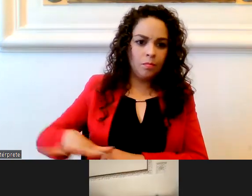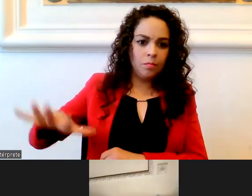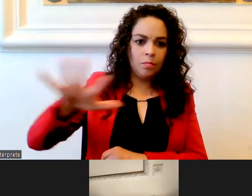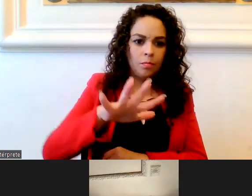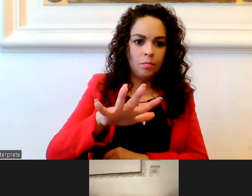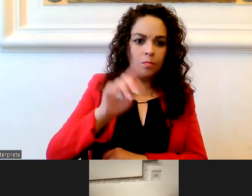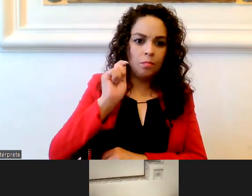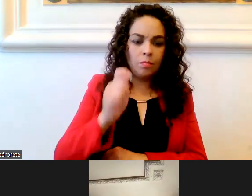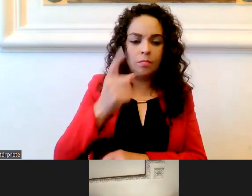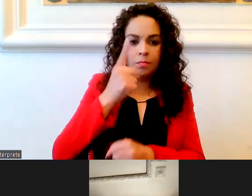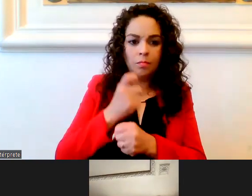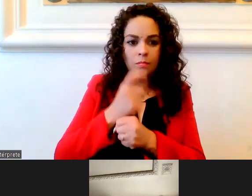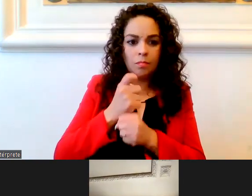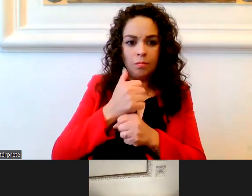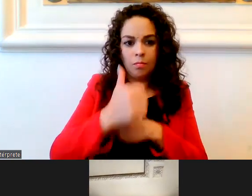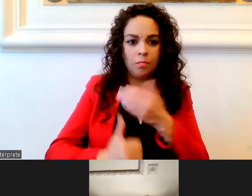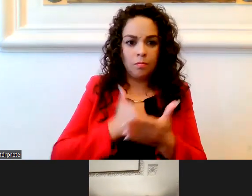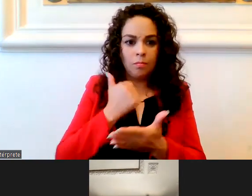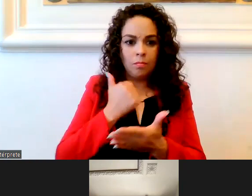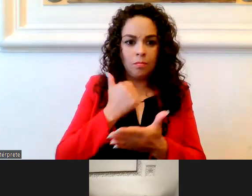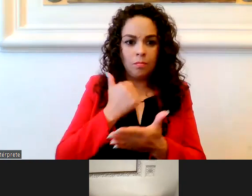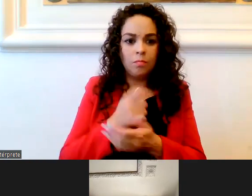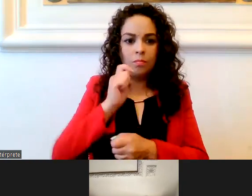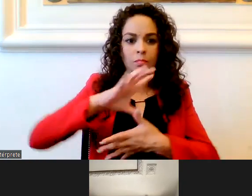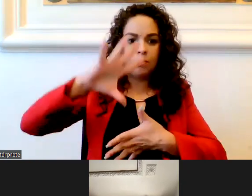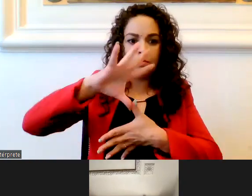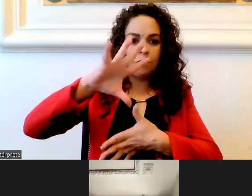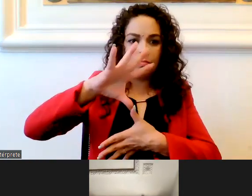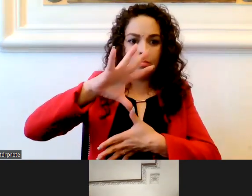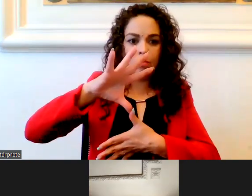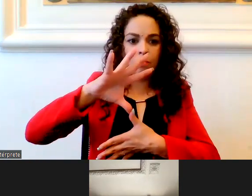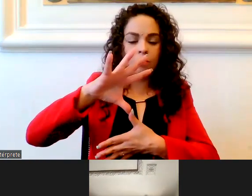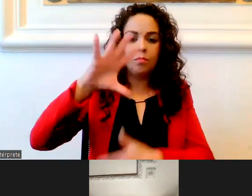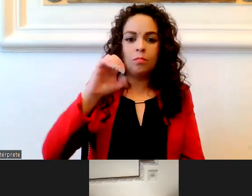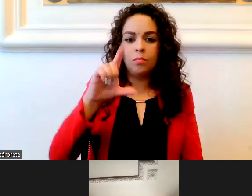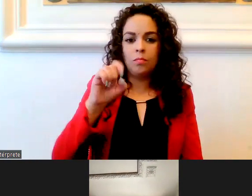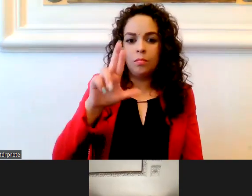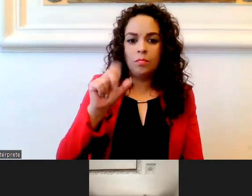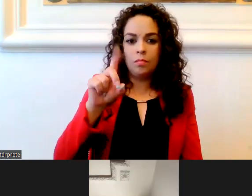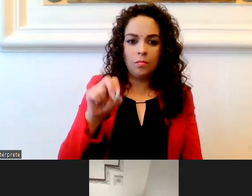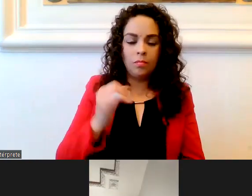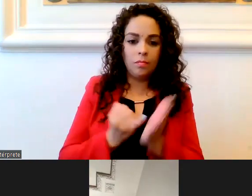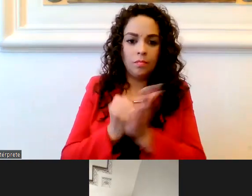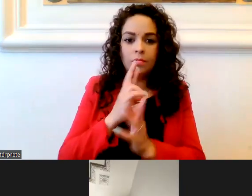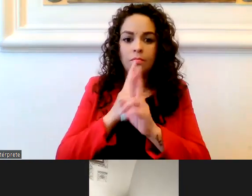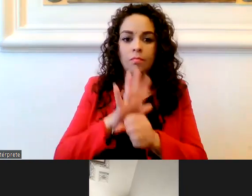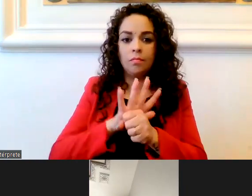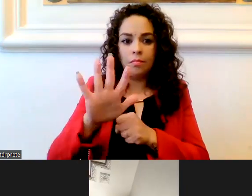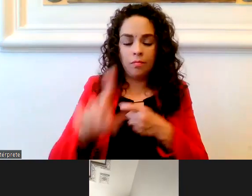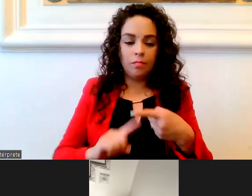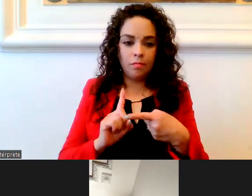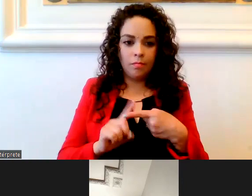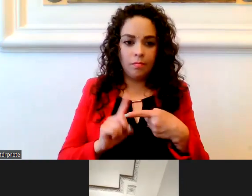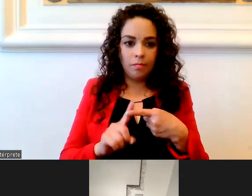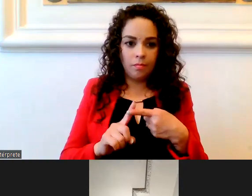las Américas en Denver, Colorado, cuyos resolutivos son los siguientes. Primero, esta Junta de Coordinación Política dictamina